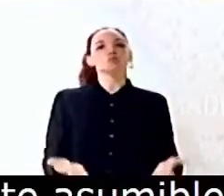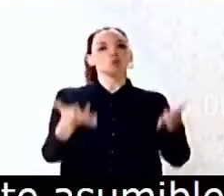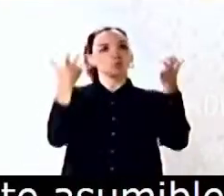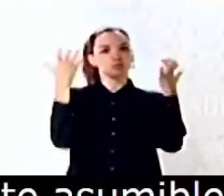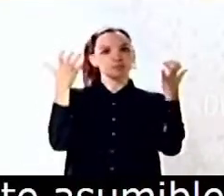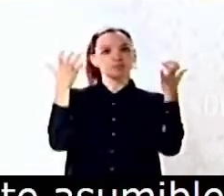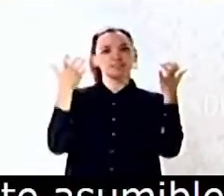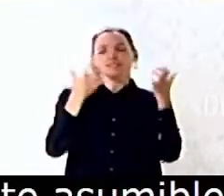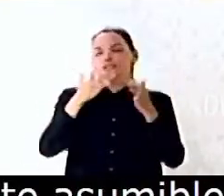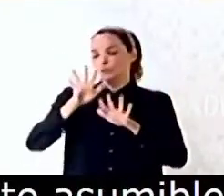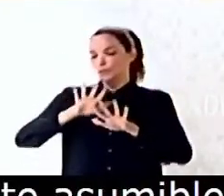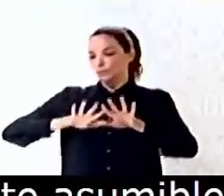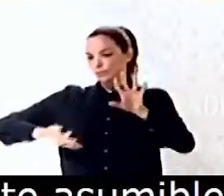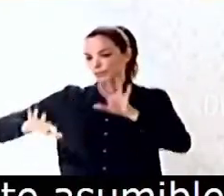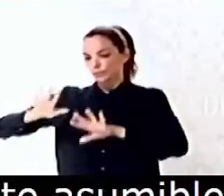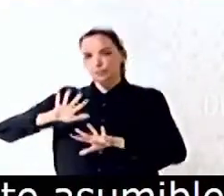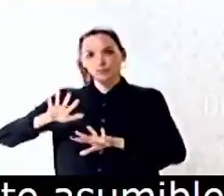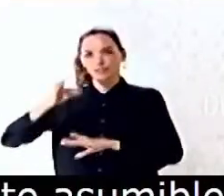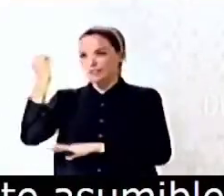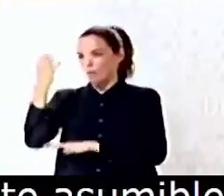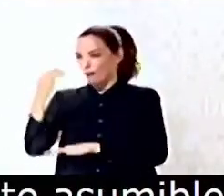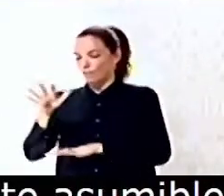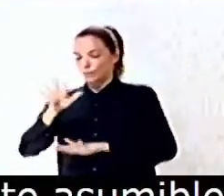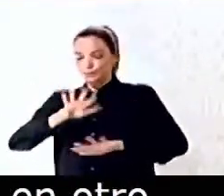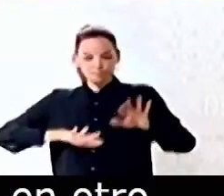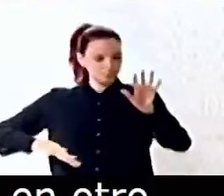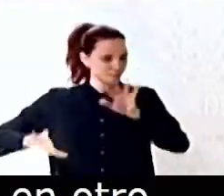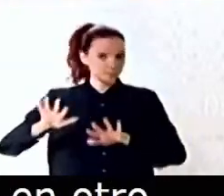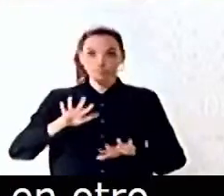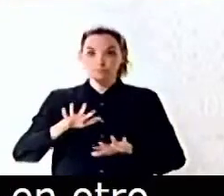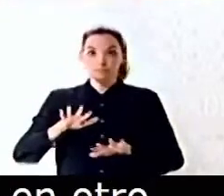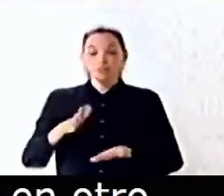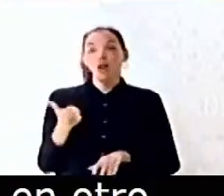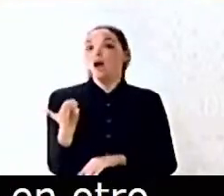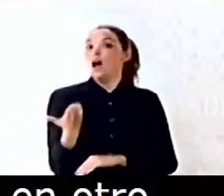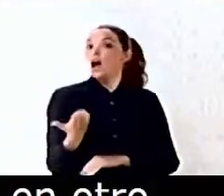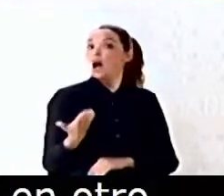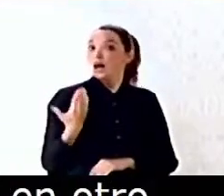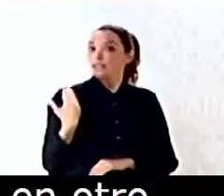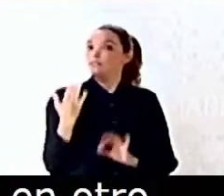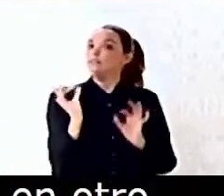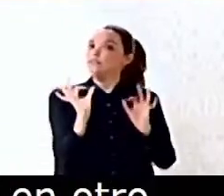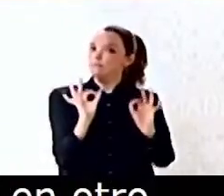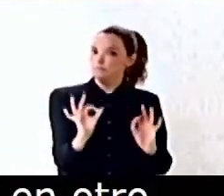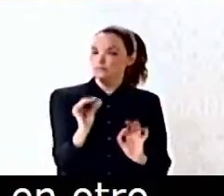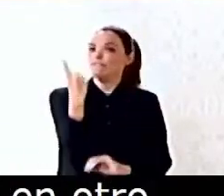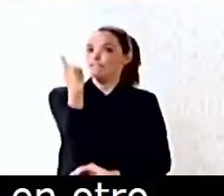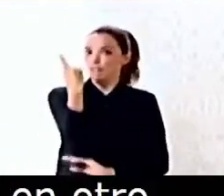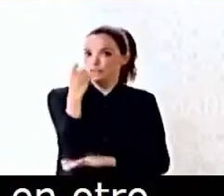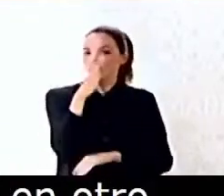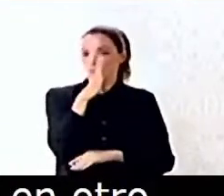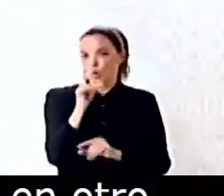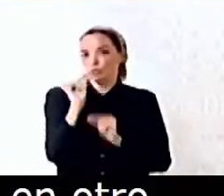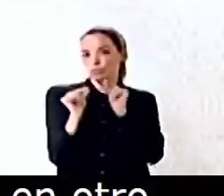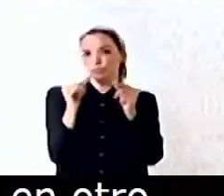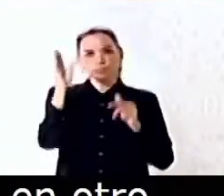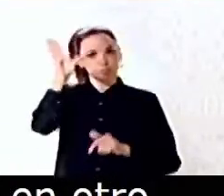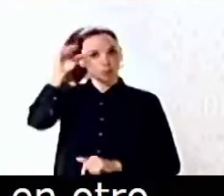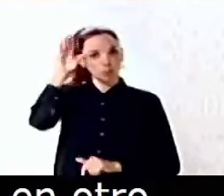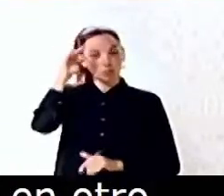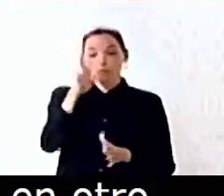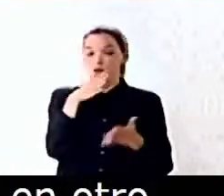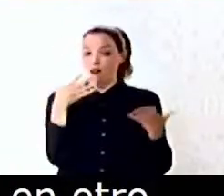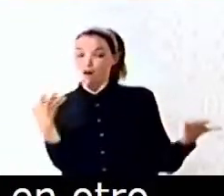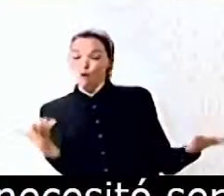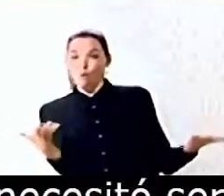otro semáforo que en un momento determinado necesitó ser el que era para poder bajar la incidencia, pero que en este momento